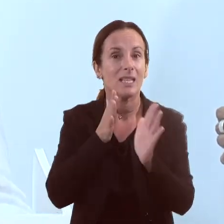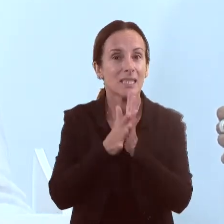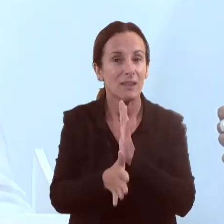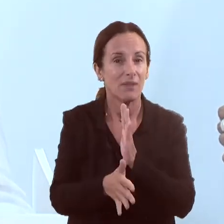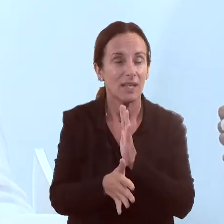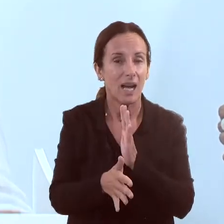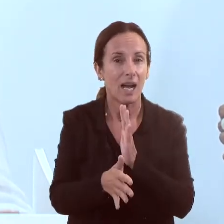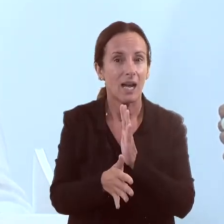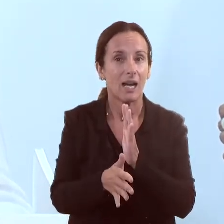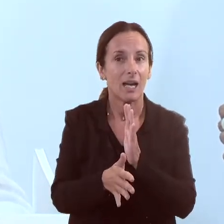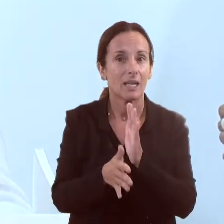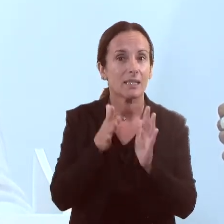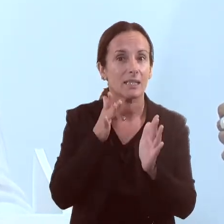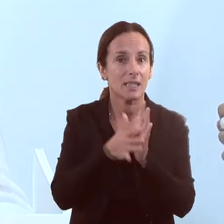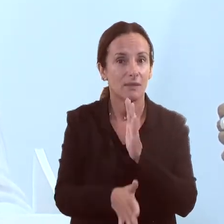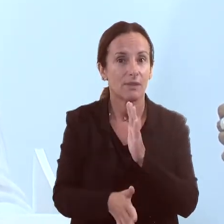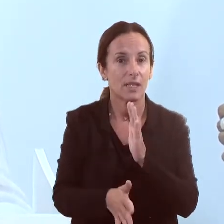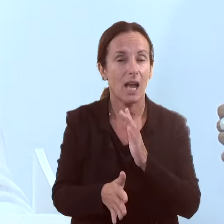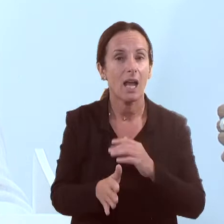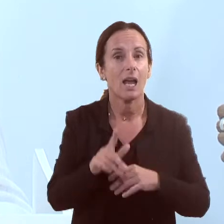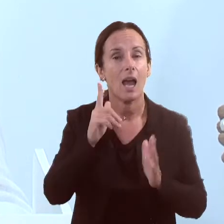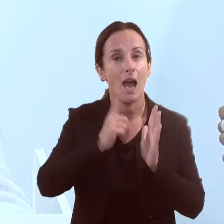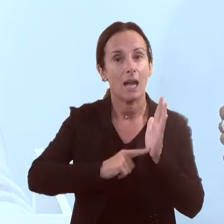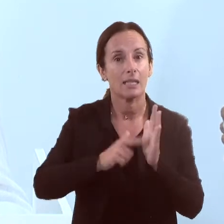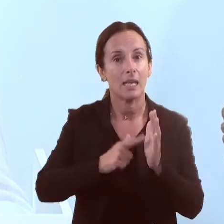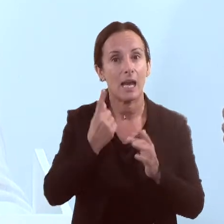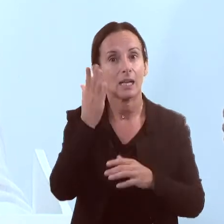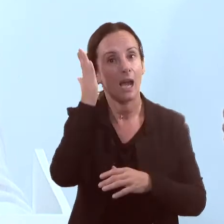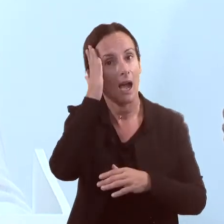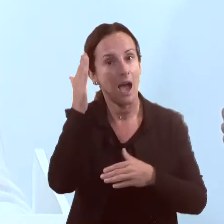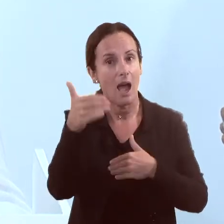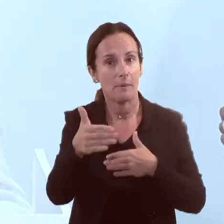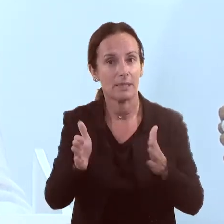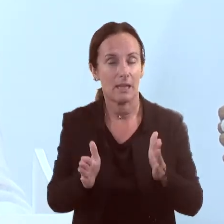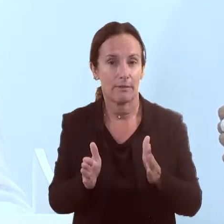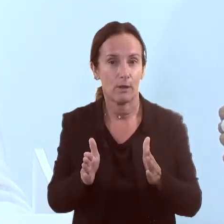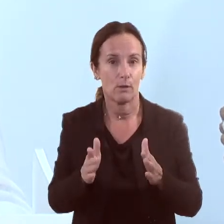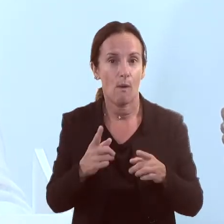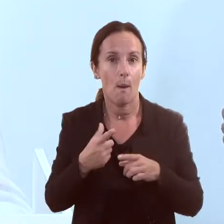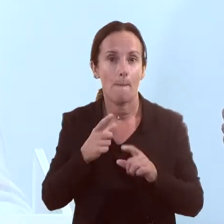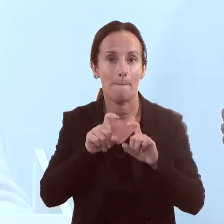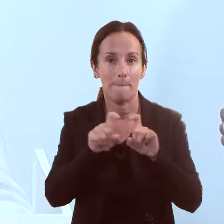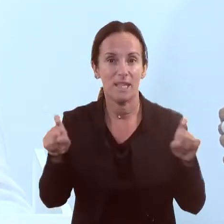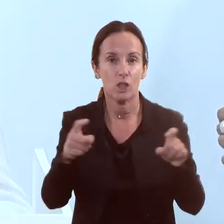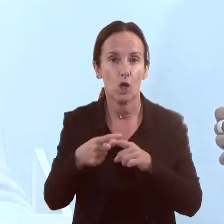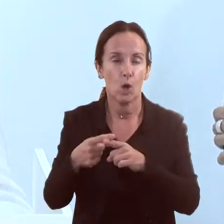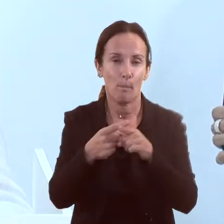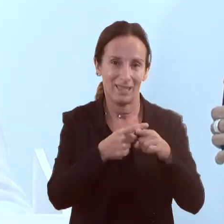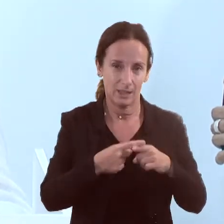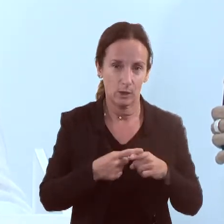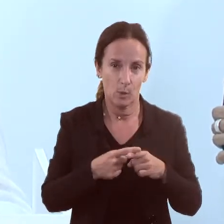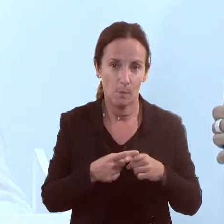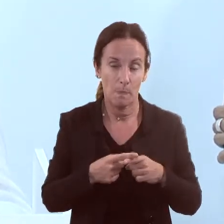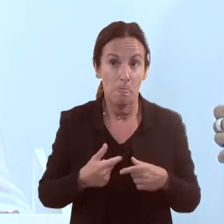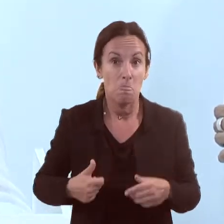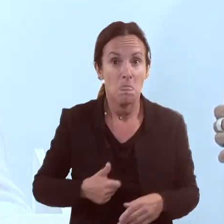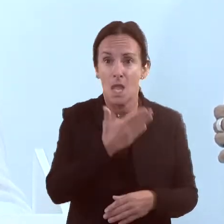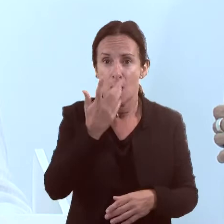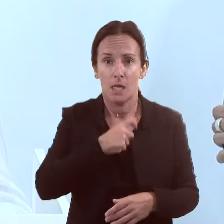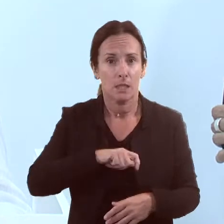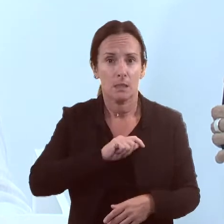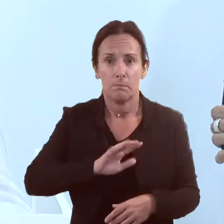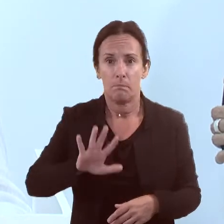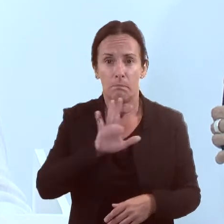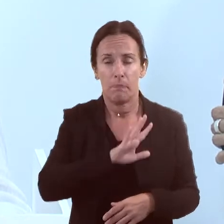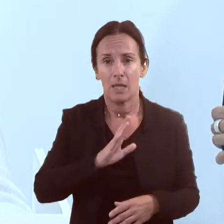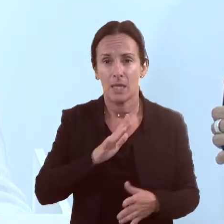muchas ocasiones, se va a traducir en alquilar una habitación en un piso compartido, porque esto es una realidad que atraviesa el conjunto de nuestro país y